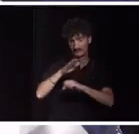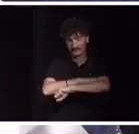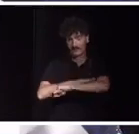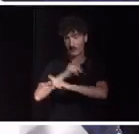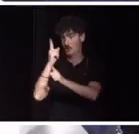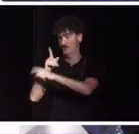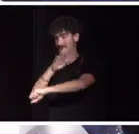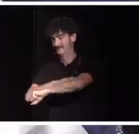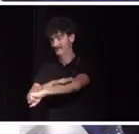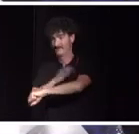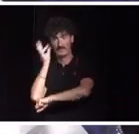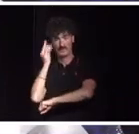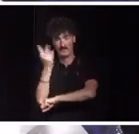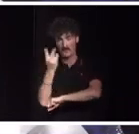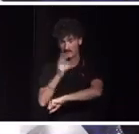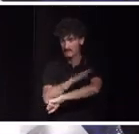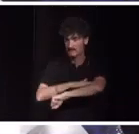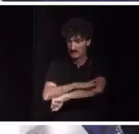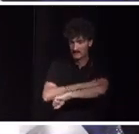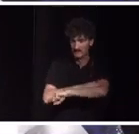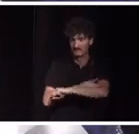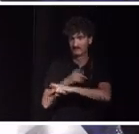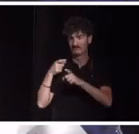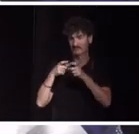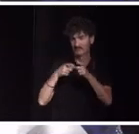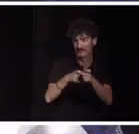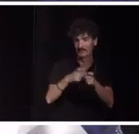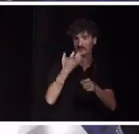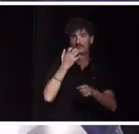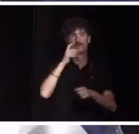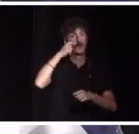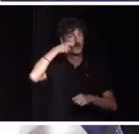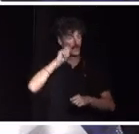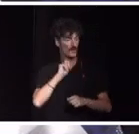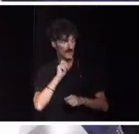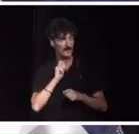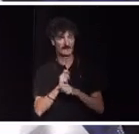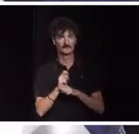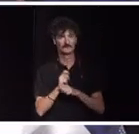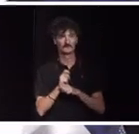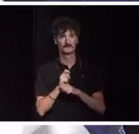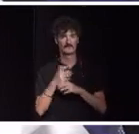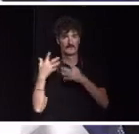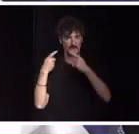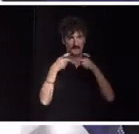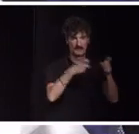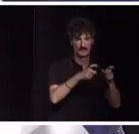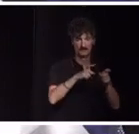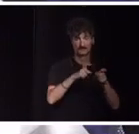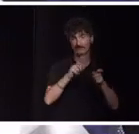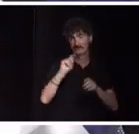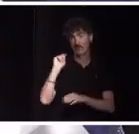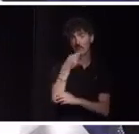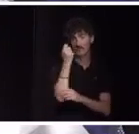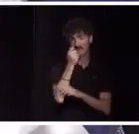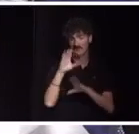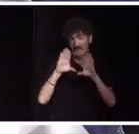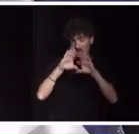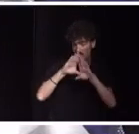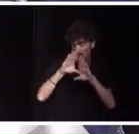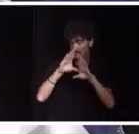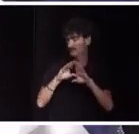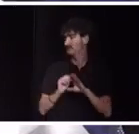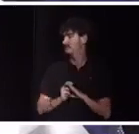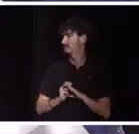bien fuera por denunciar la escalada bélica en Ucrania, ya fuera por llevar las conquistas feministas más lejos que nunca. Y,